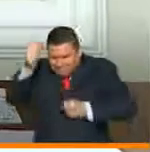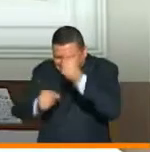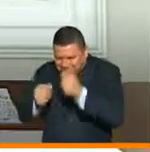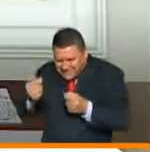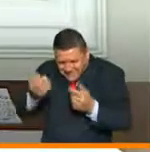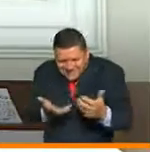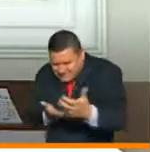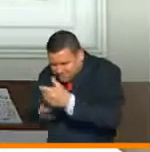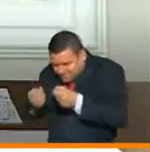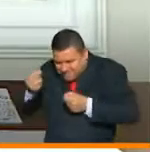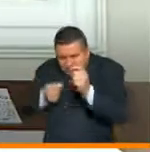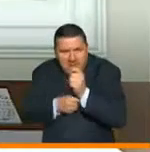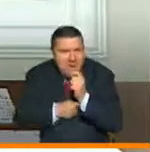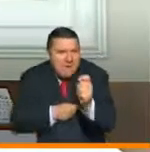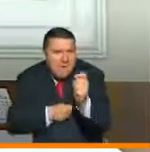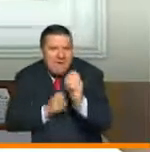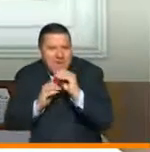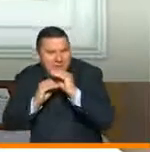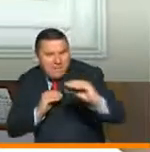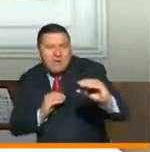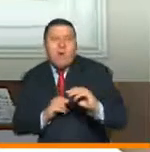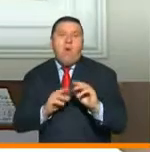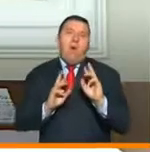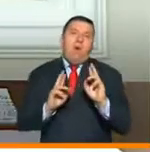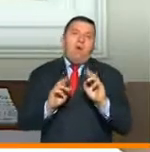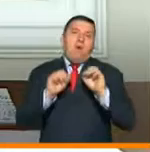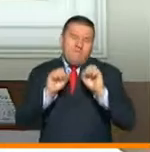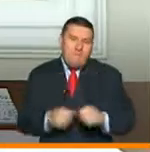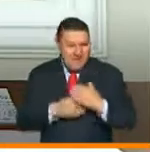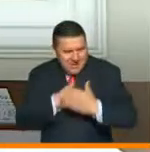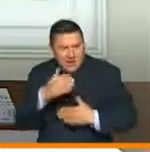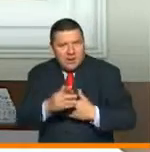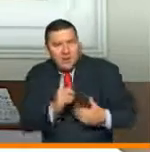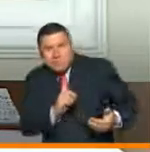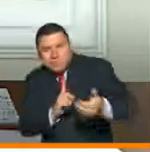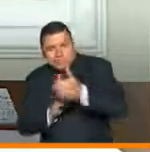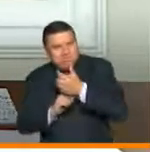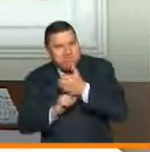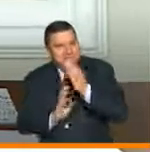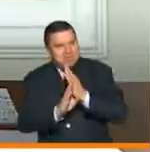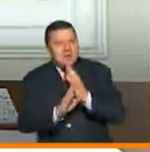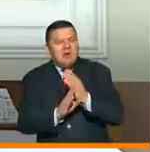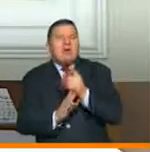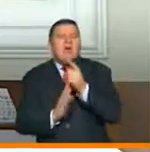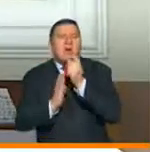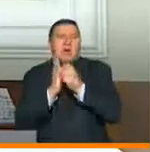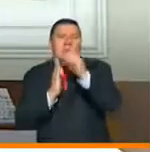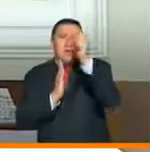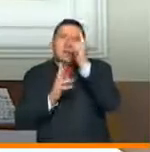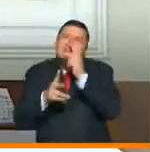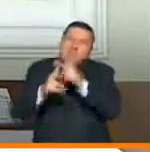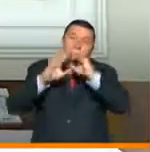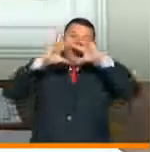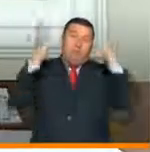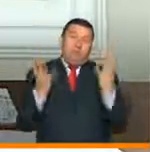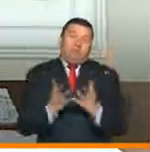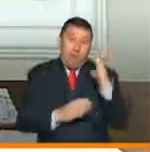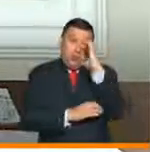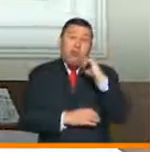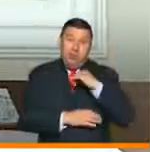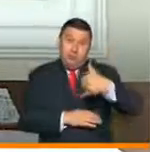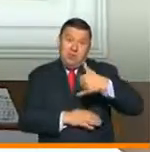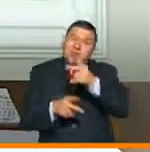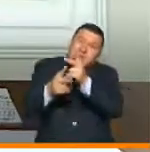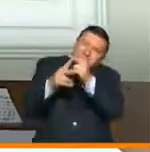públicas de nuestro país y que podamos también proteger la calificación crediticia que tiene colombia